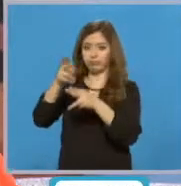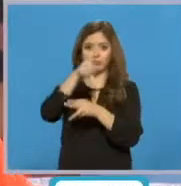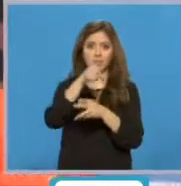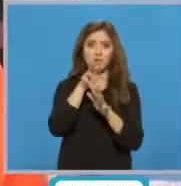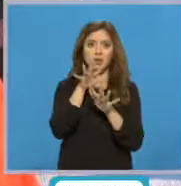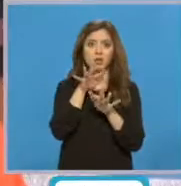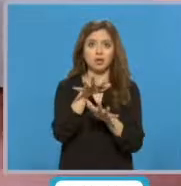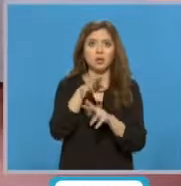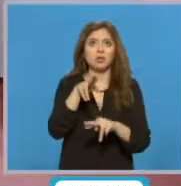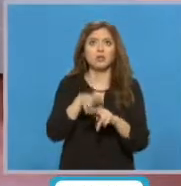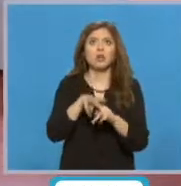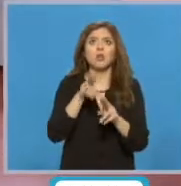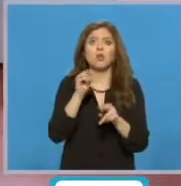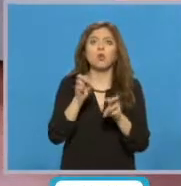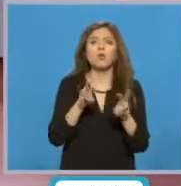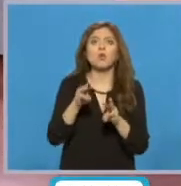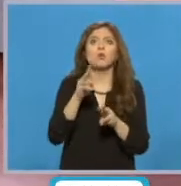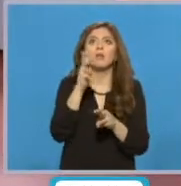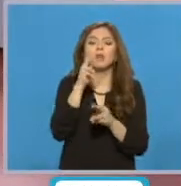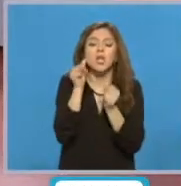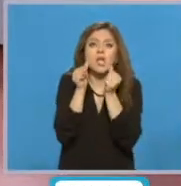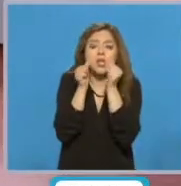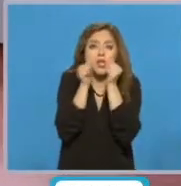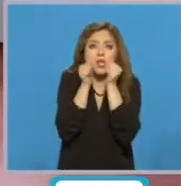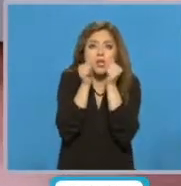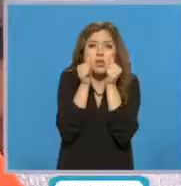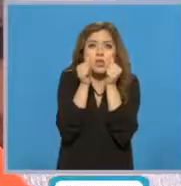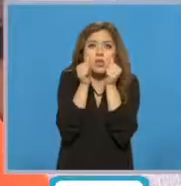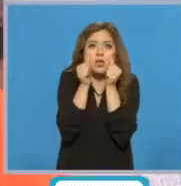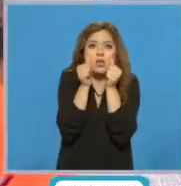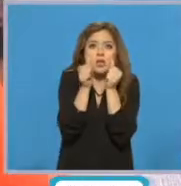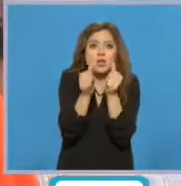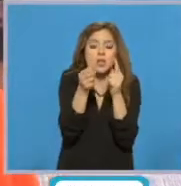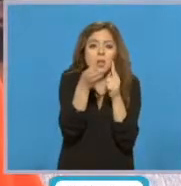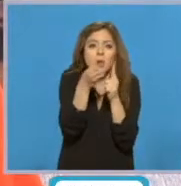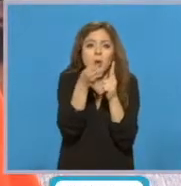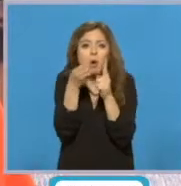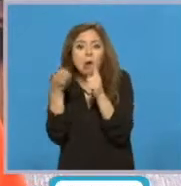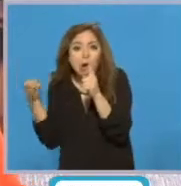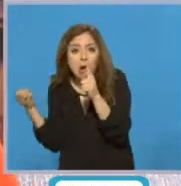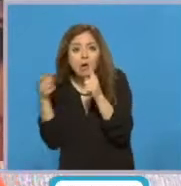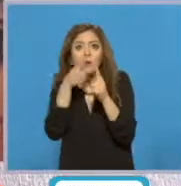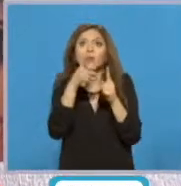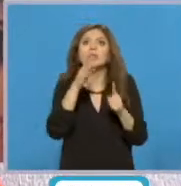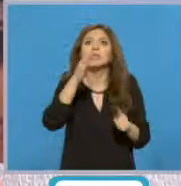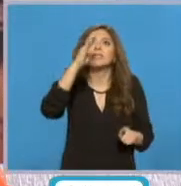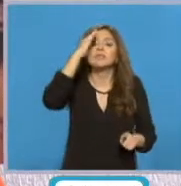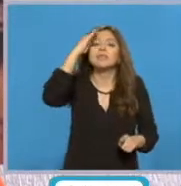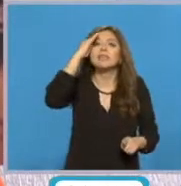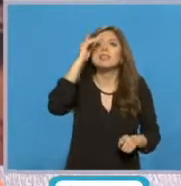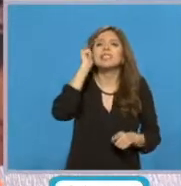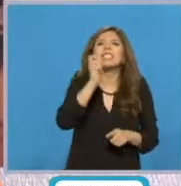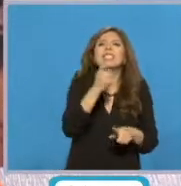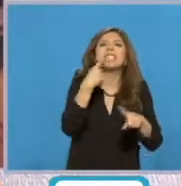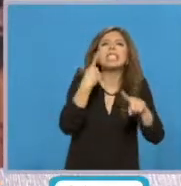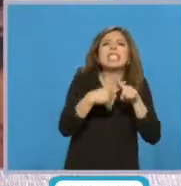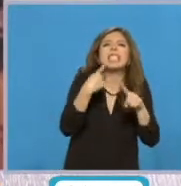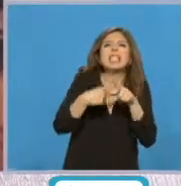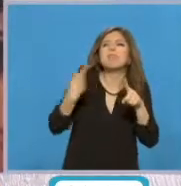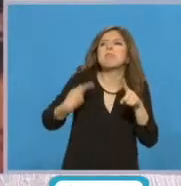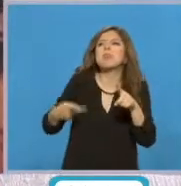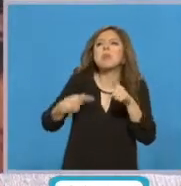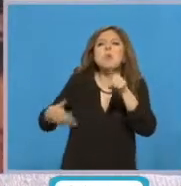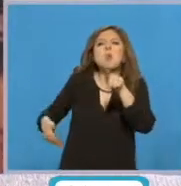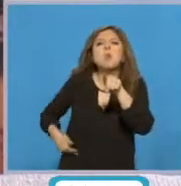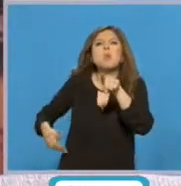de la asiento. butaca. No los va a dejar. Van a estar conteniendo el aire, total. van a estar totalmente en suspenso, buscando quién de los tres es el culpable,